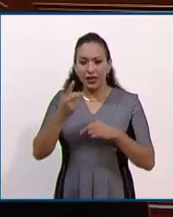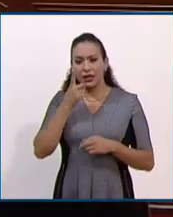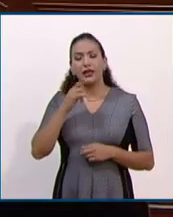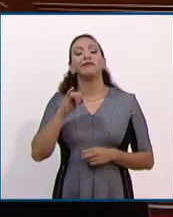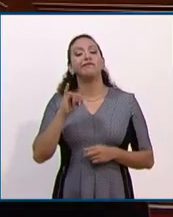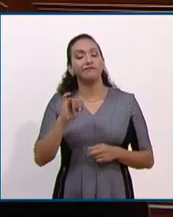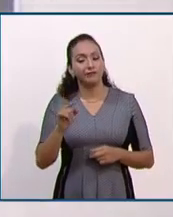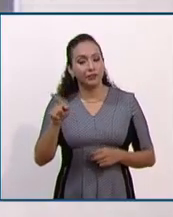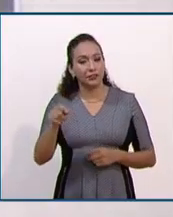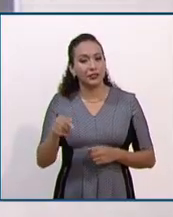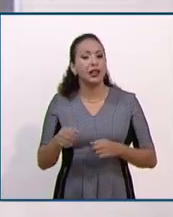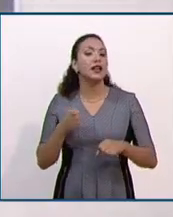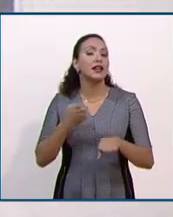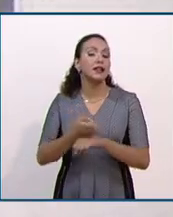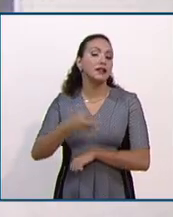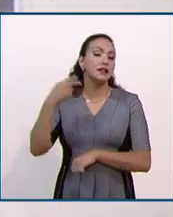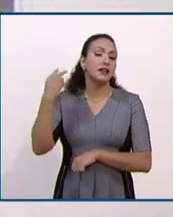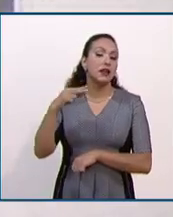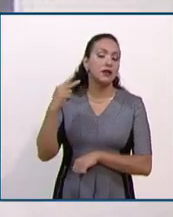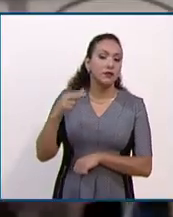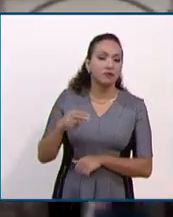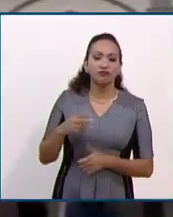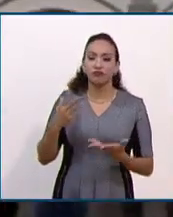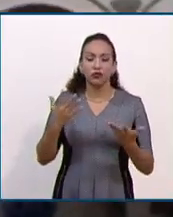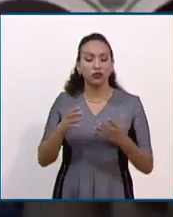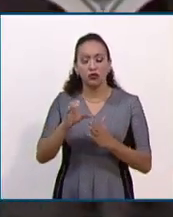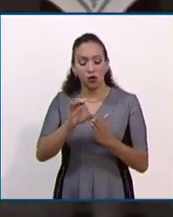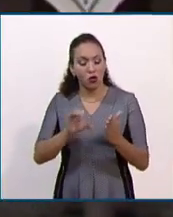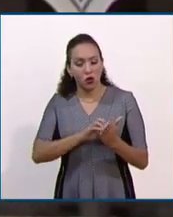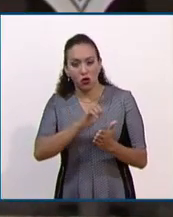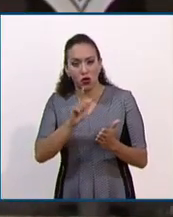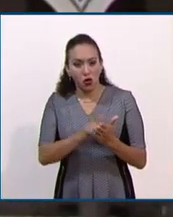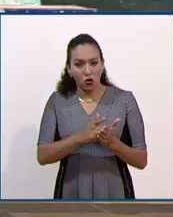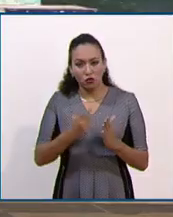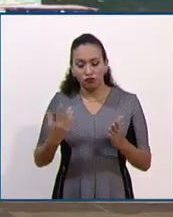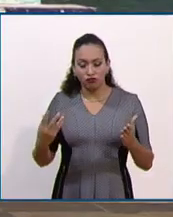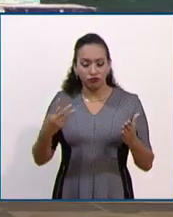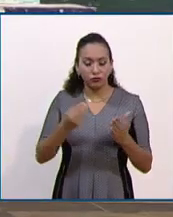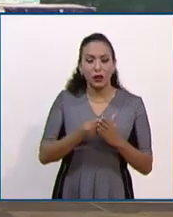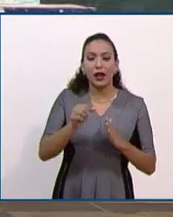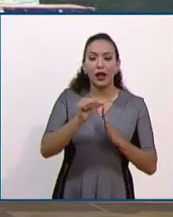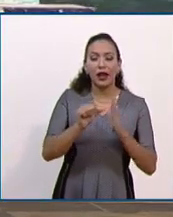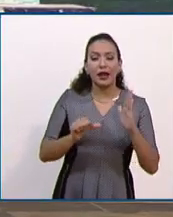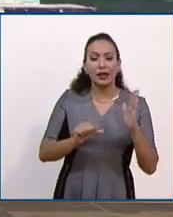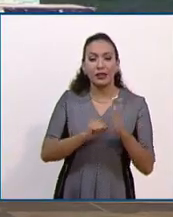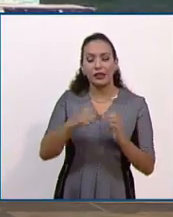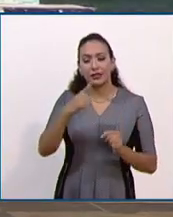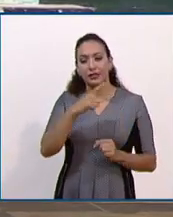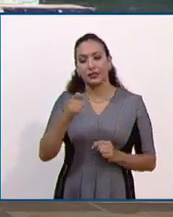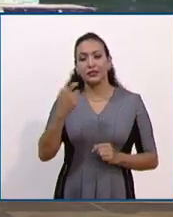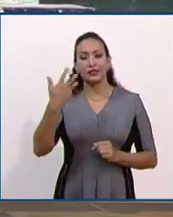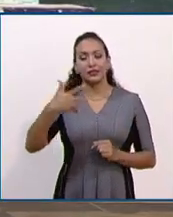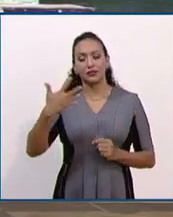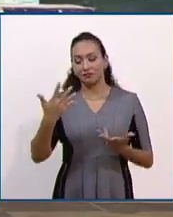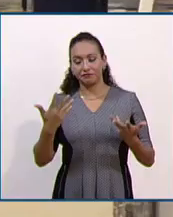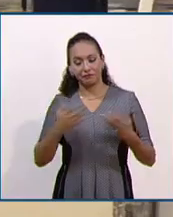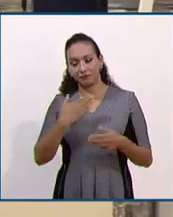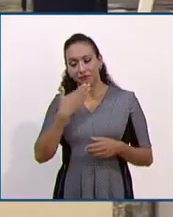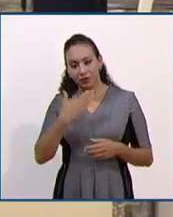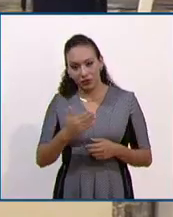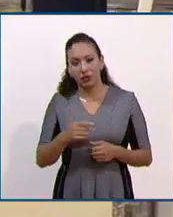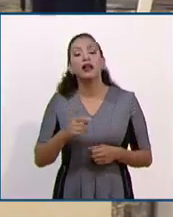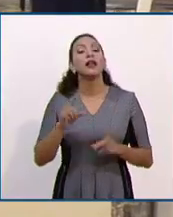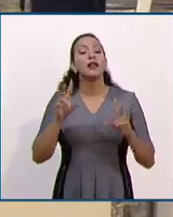Poder Legislativo de Veracruz por no adecuar la Constitución local al artículo 115 de la Constitución General de la República